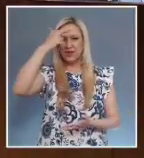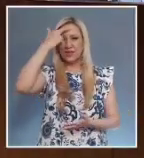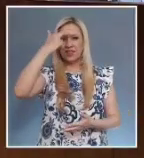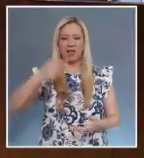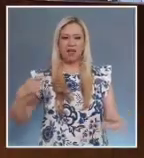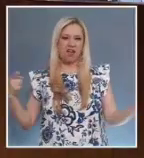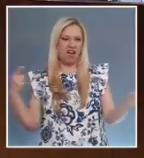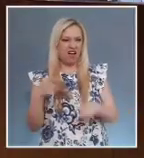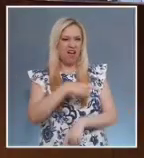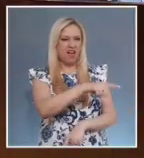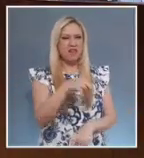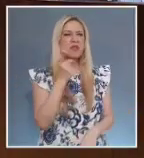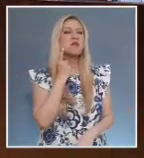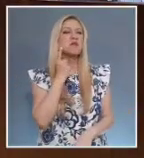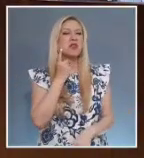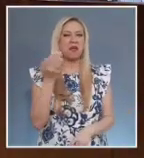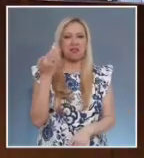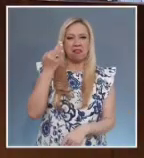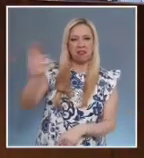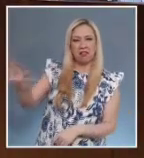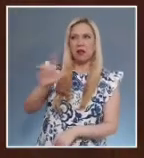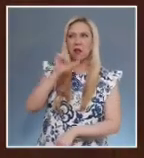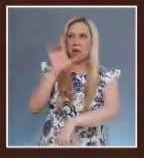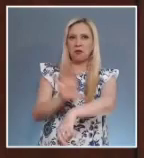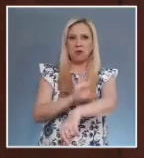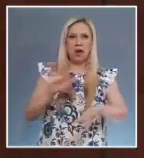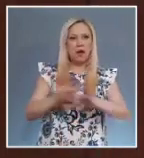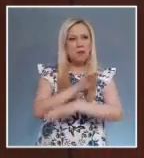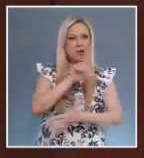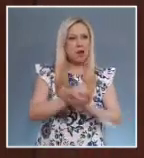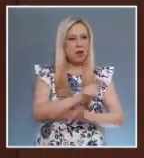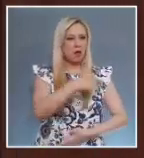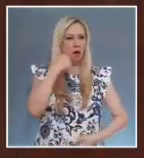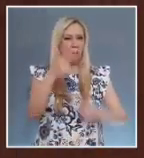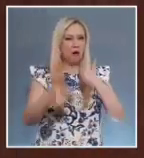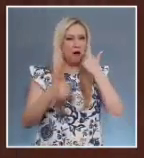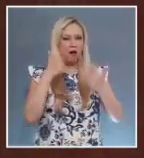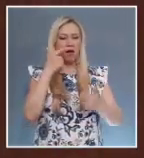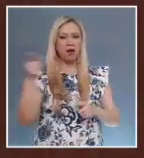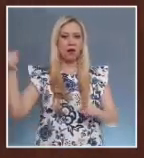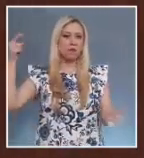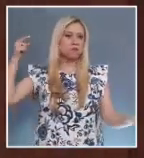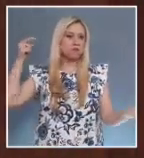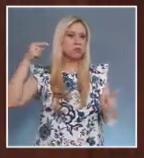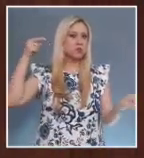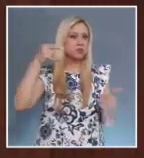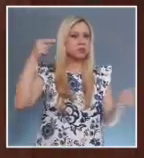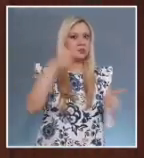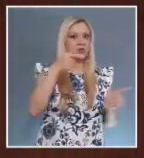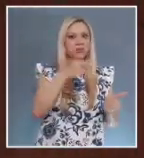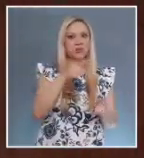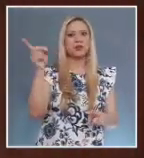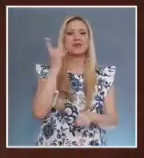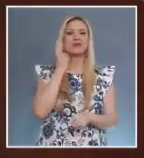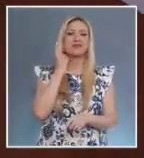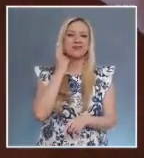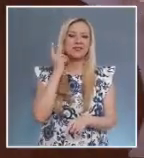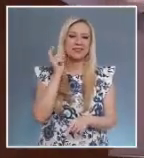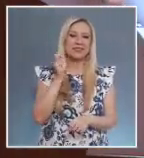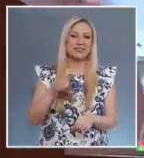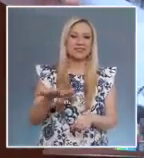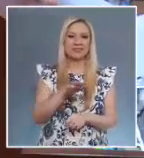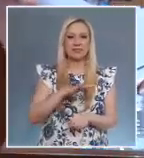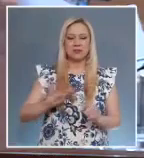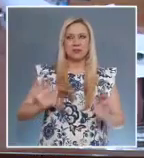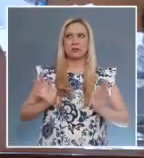anterior la sala superior había revocado una sentencia de la sala regional especializada al determinar que dichos hechos constituyeron